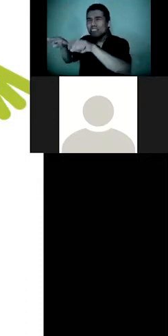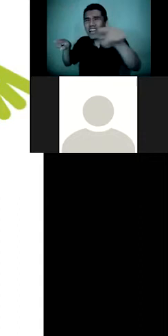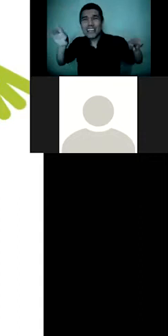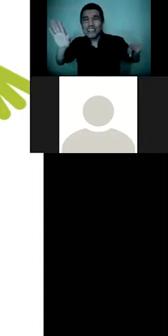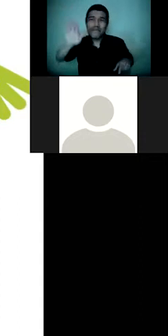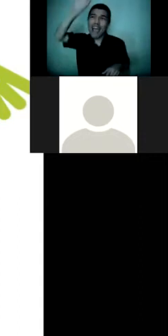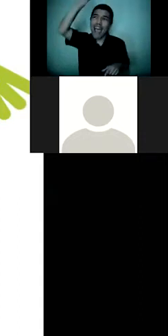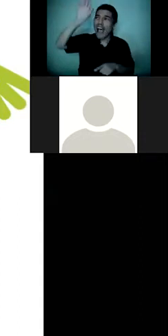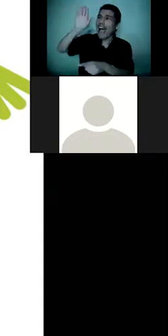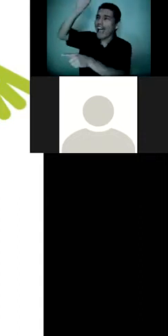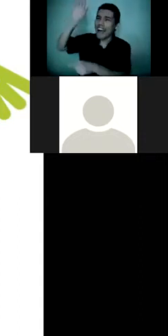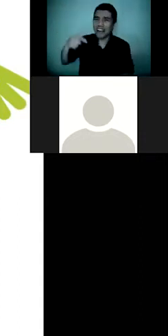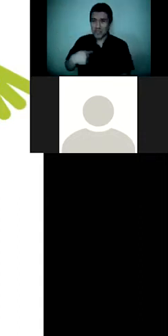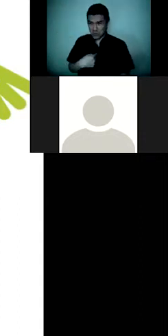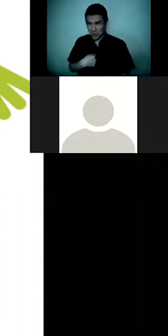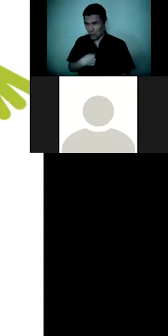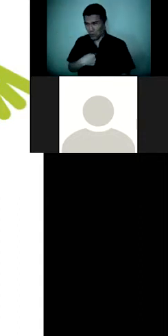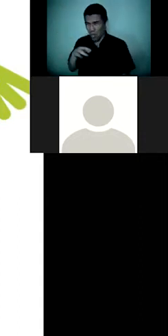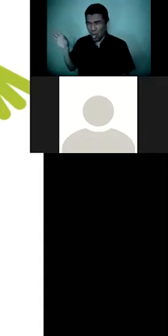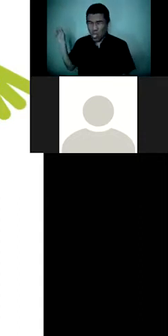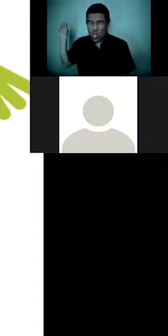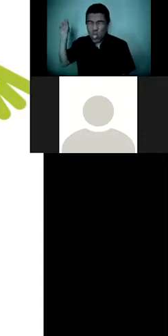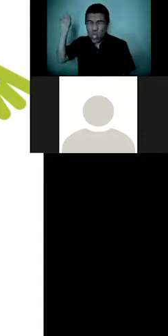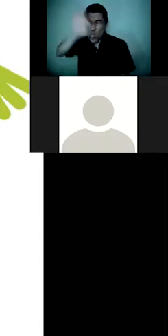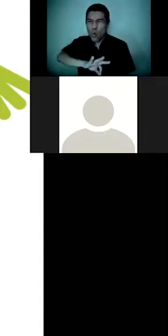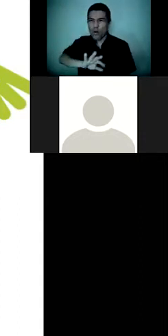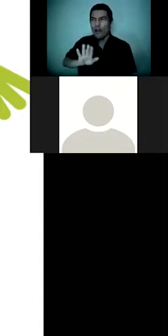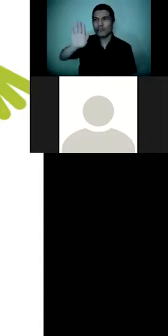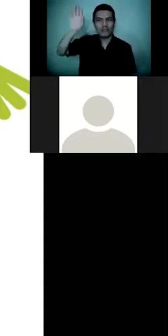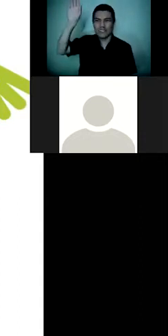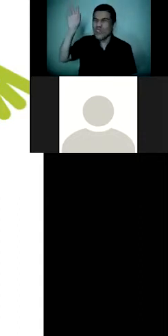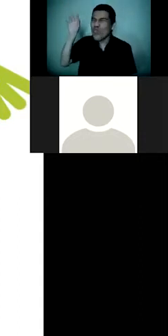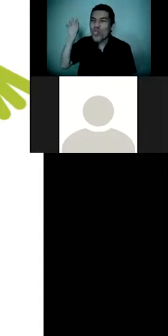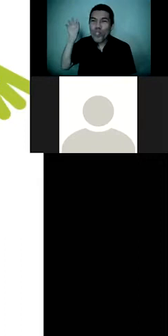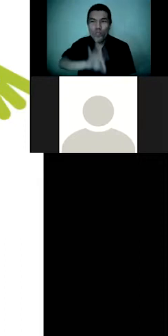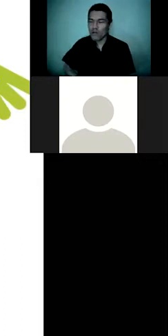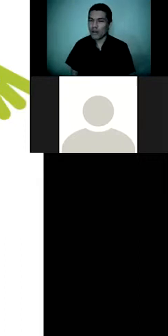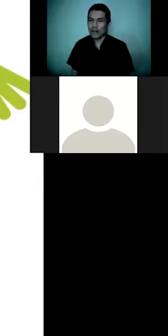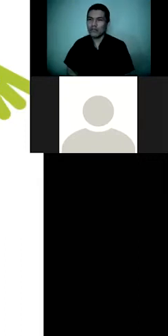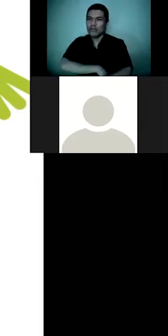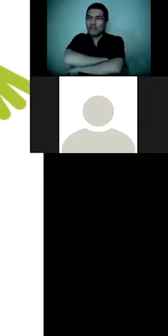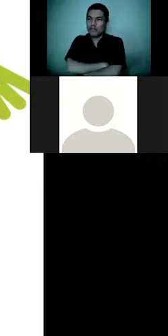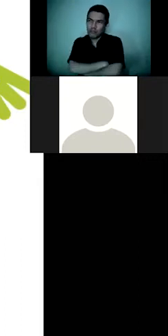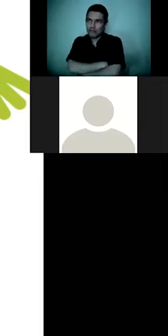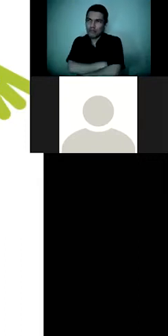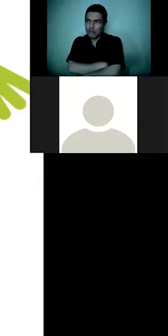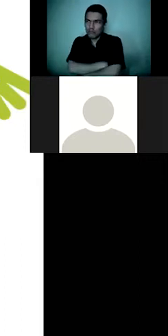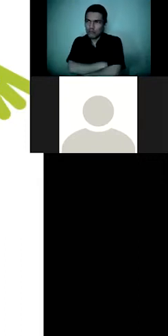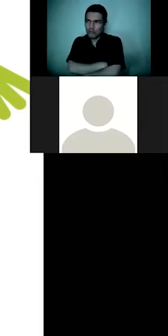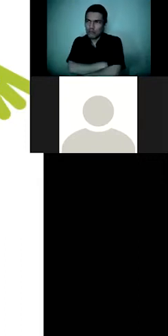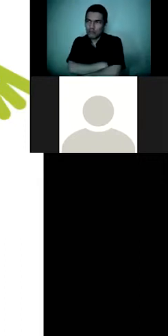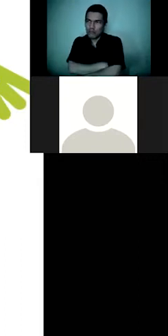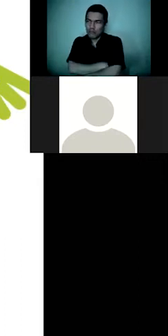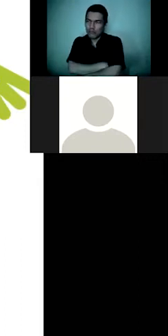¿qué cosa es? ¿No? ¿Quién puede responder? Y los chicos levantaban la mano. Y yo nunca pude levantar la mano.